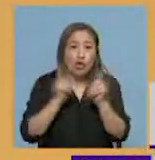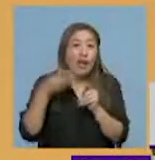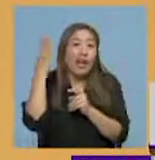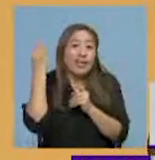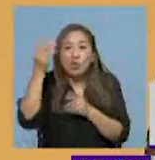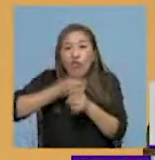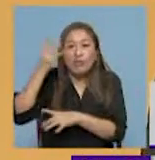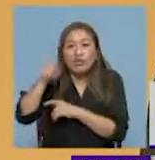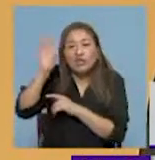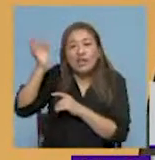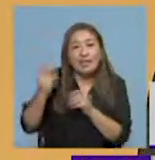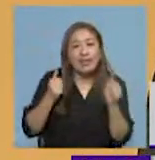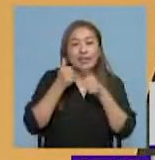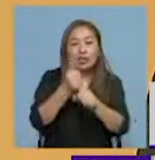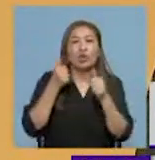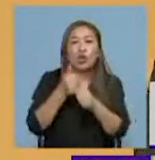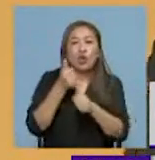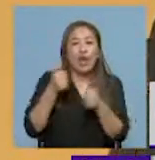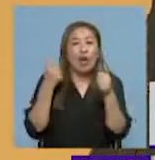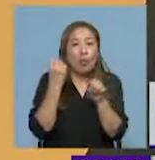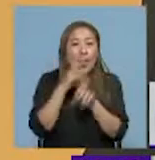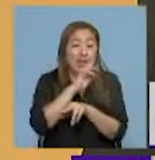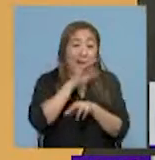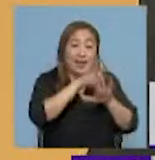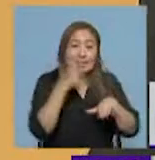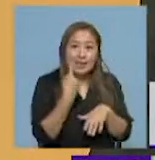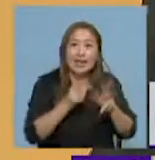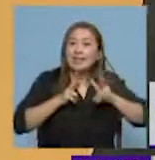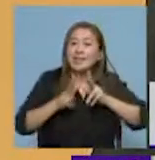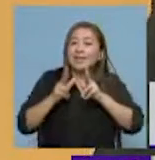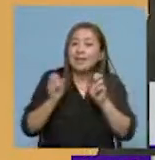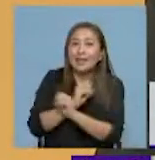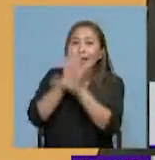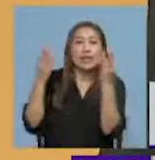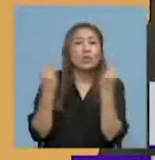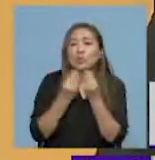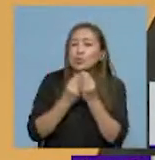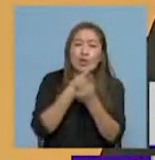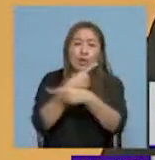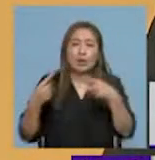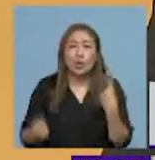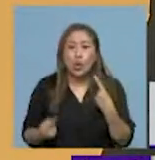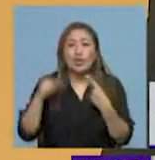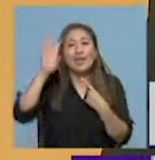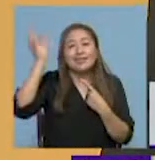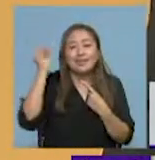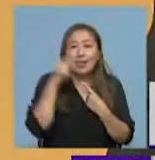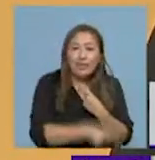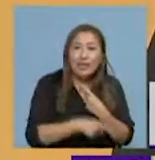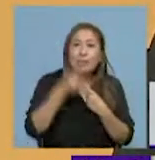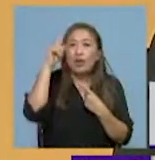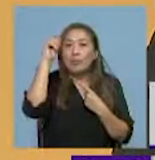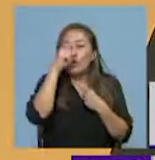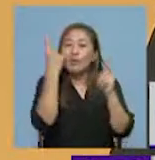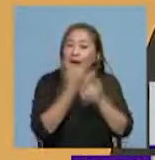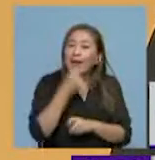profesionales que han todos trabajando con esa criatura donde la niña manifiesta claramente muchas cosas y donde sabemos que está en riesgo psicológico